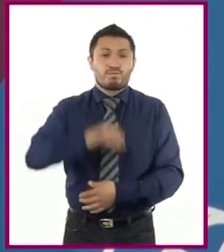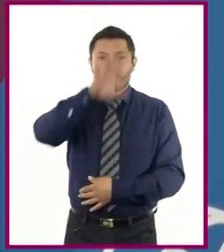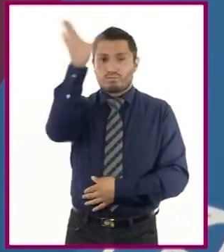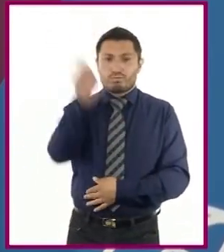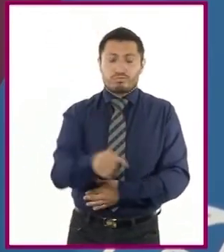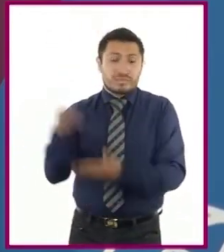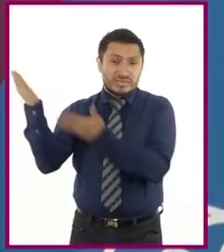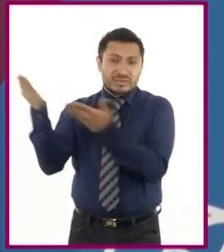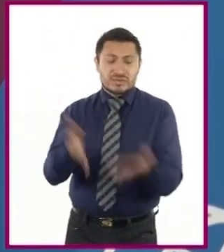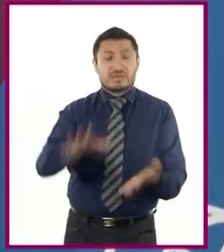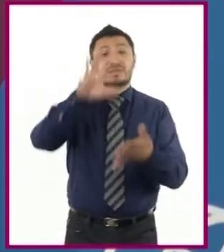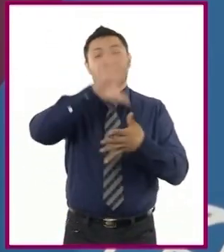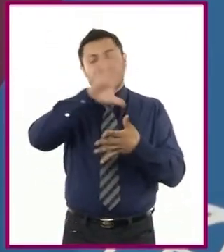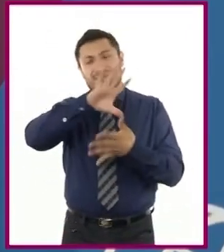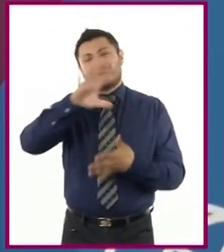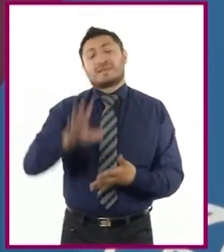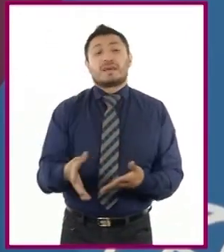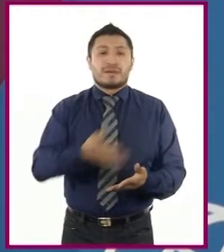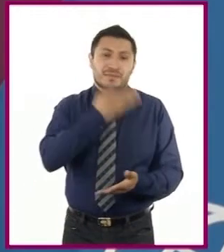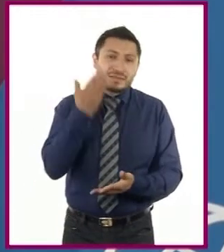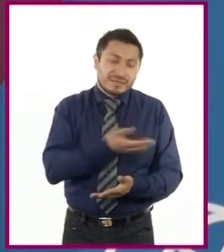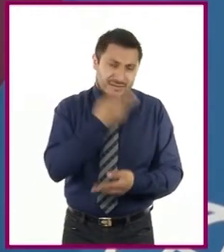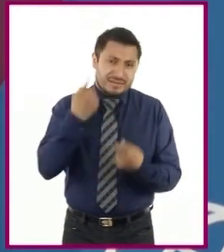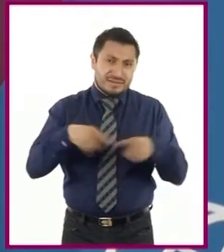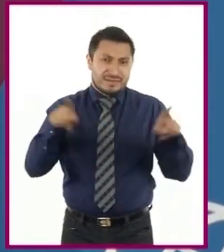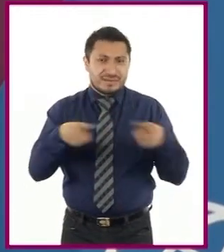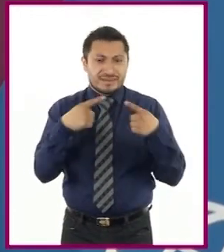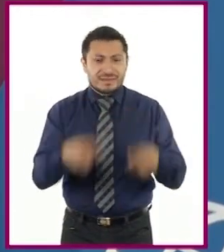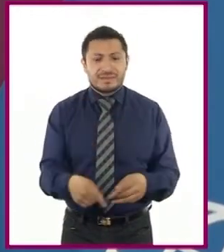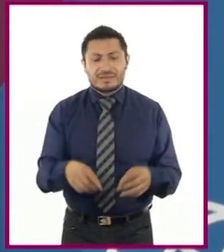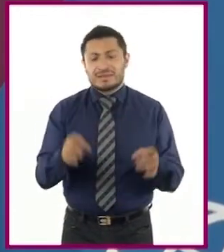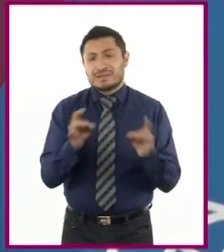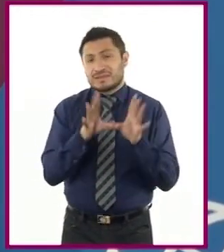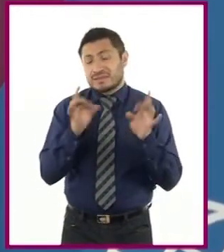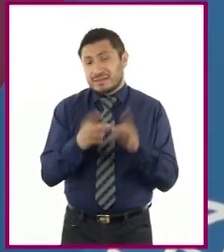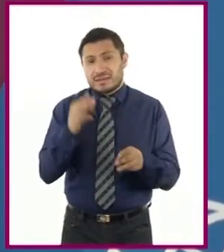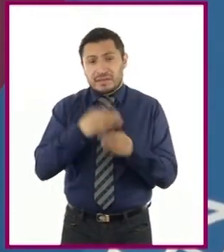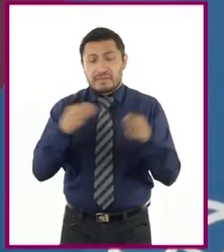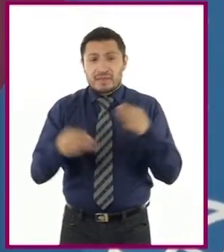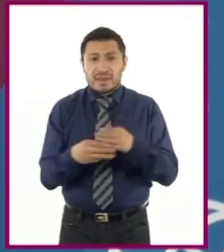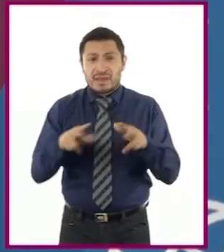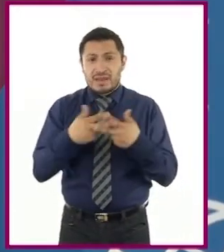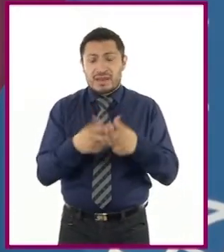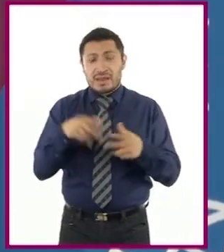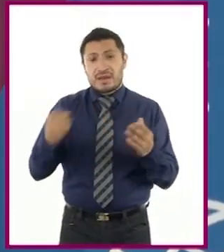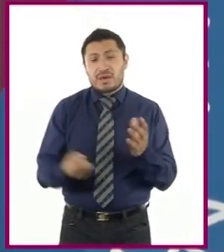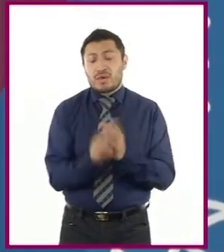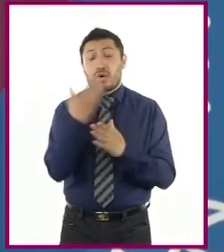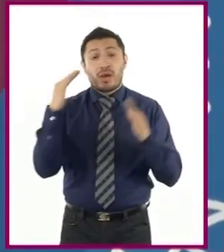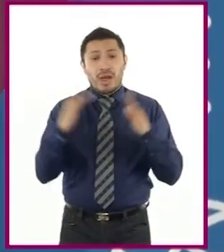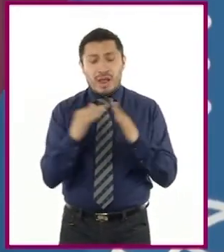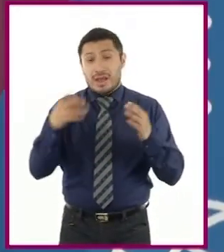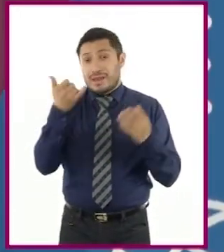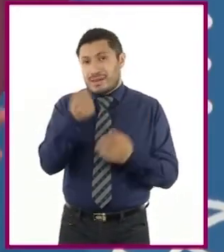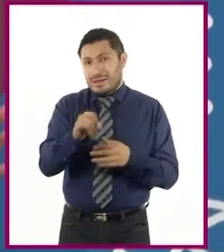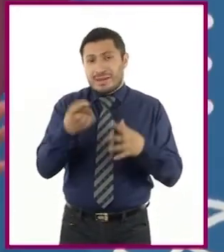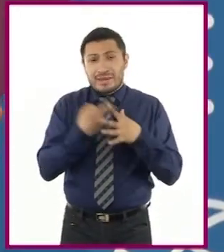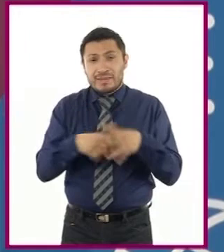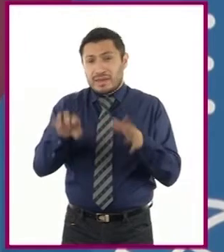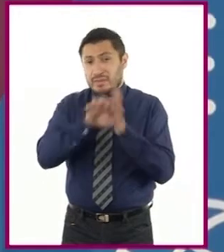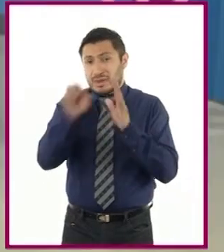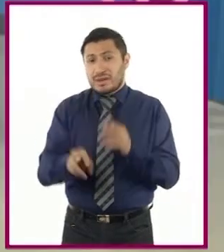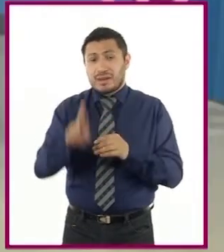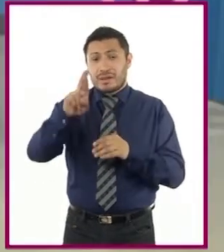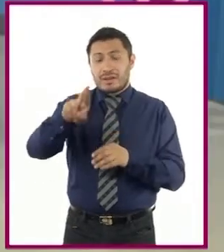llegaron a América adaptaron su música con elementos de su nuevo hogar. Así nace, por ejemplo, el